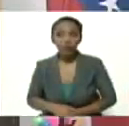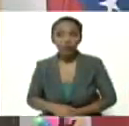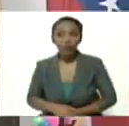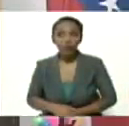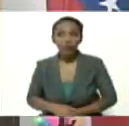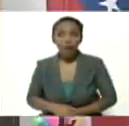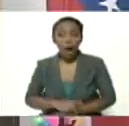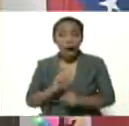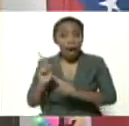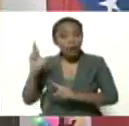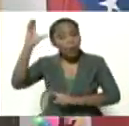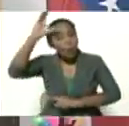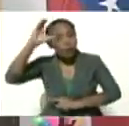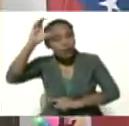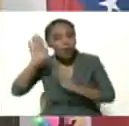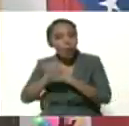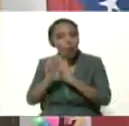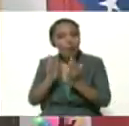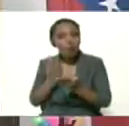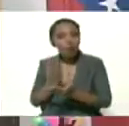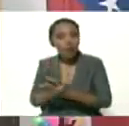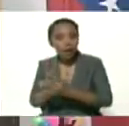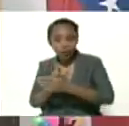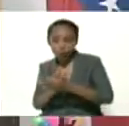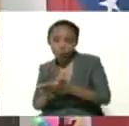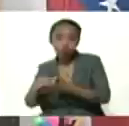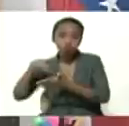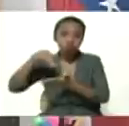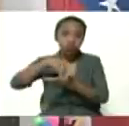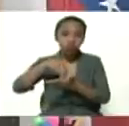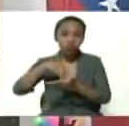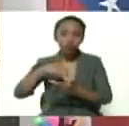Hay una conciencia mundial que se ha venido levantando